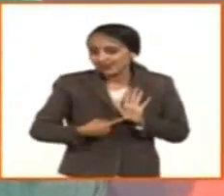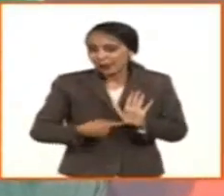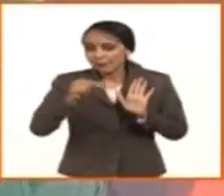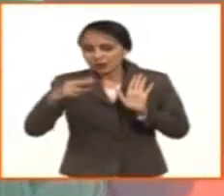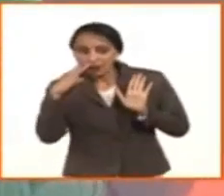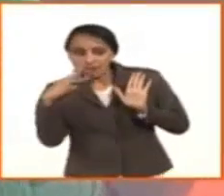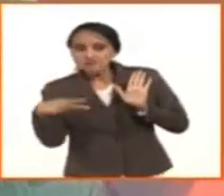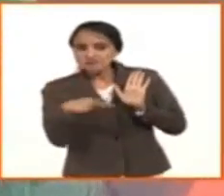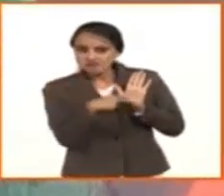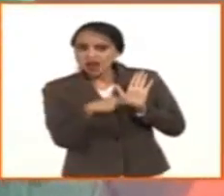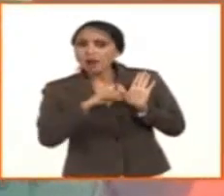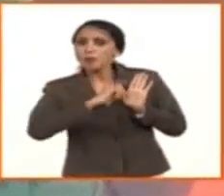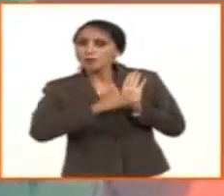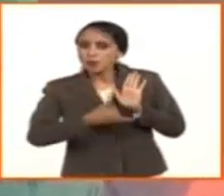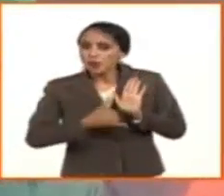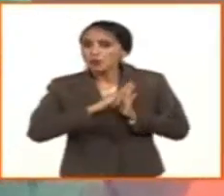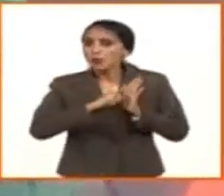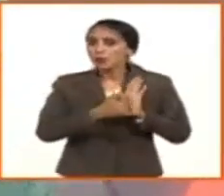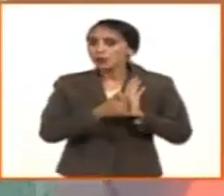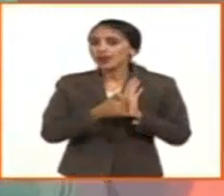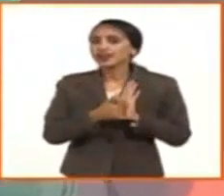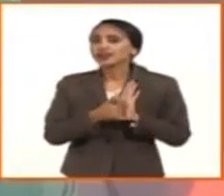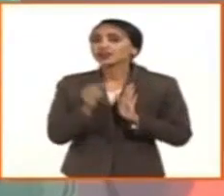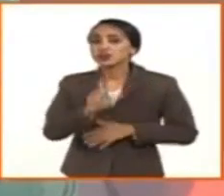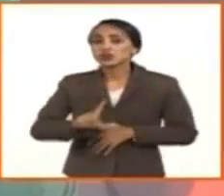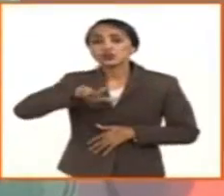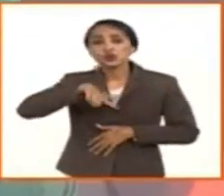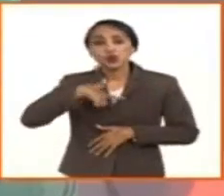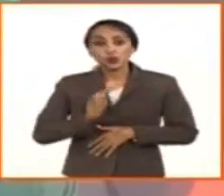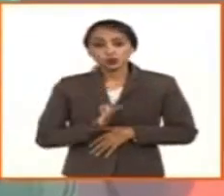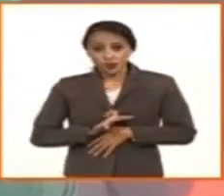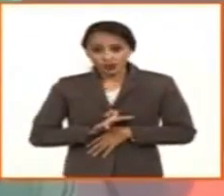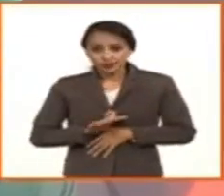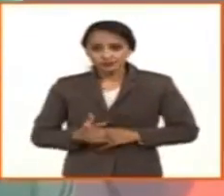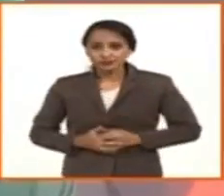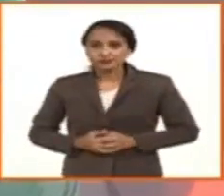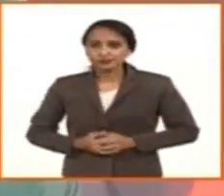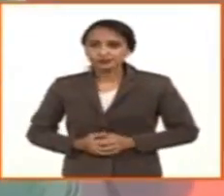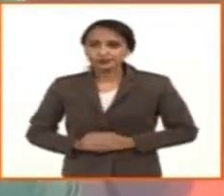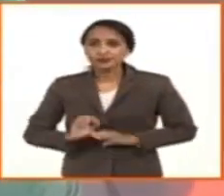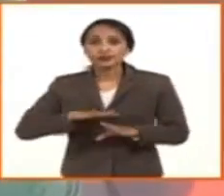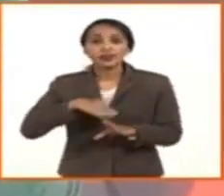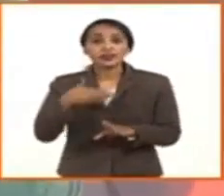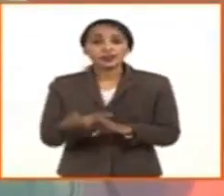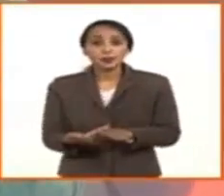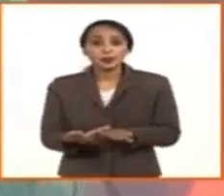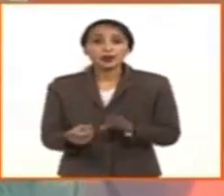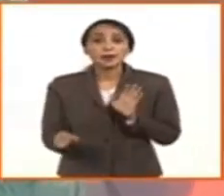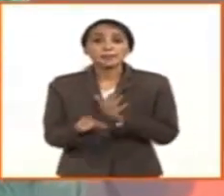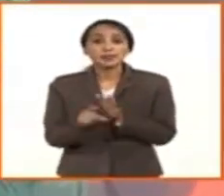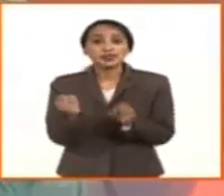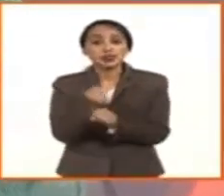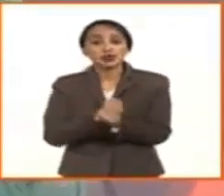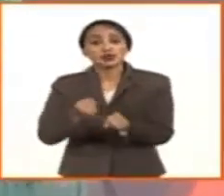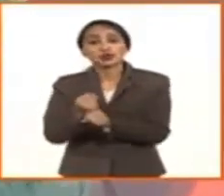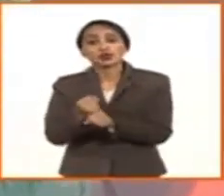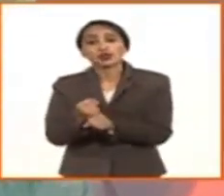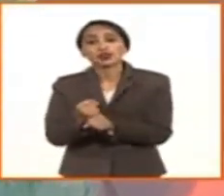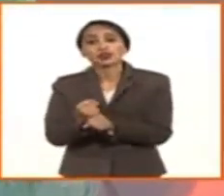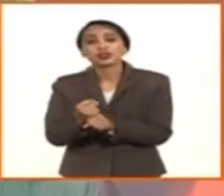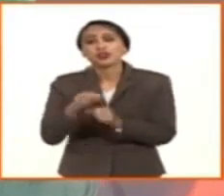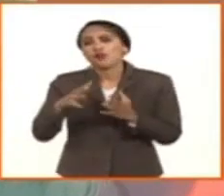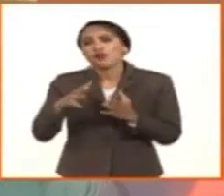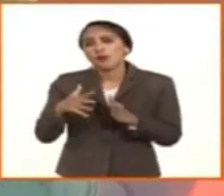ya es socio cultural y luego empecé a usar las más de un modo activista